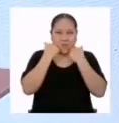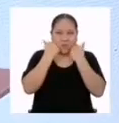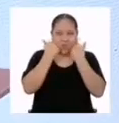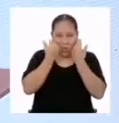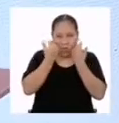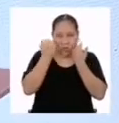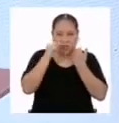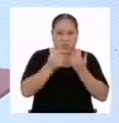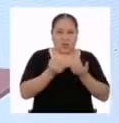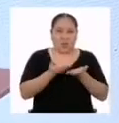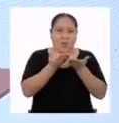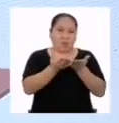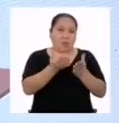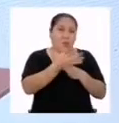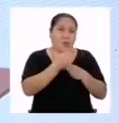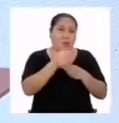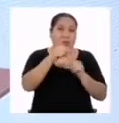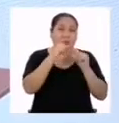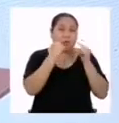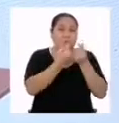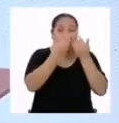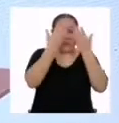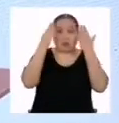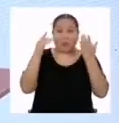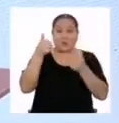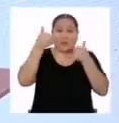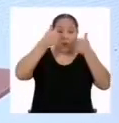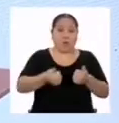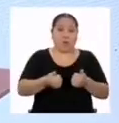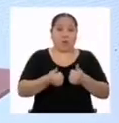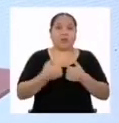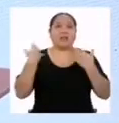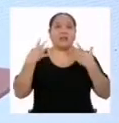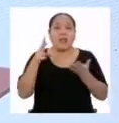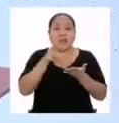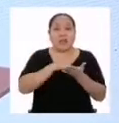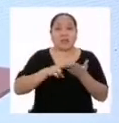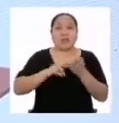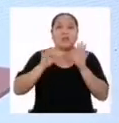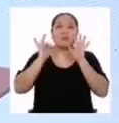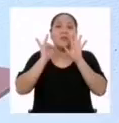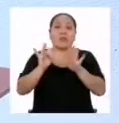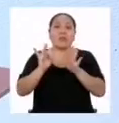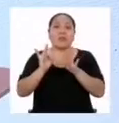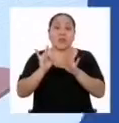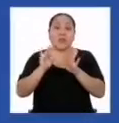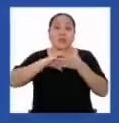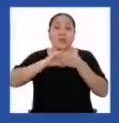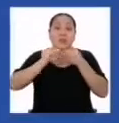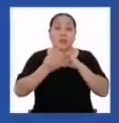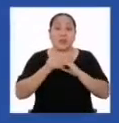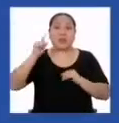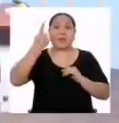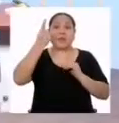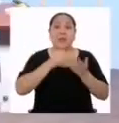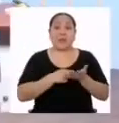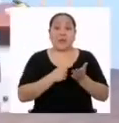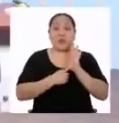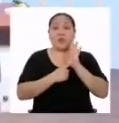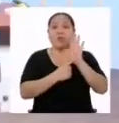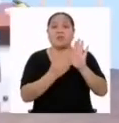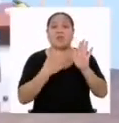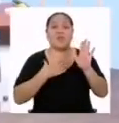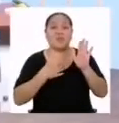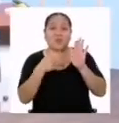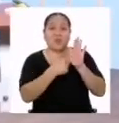grupo porque no sé si lo he hecho bien. Ya vamos leyendo 7 novelas y esta es la primera vez que me toca presentar a mí.